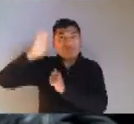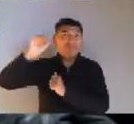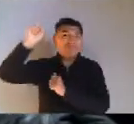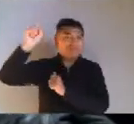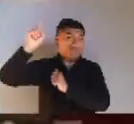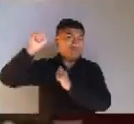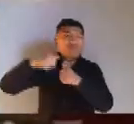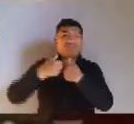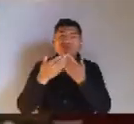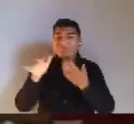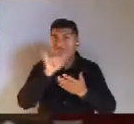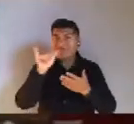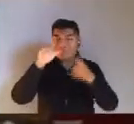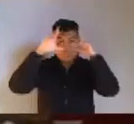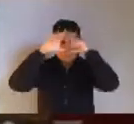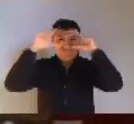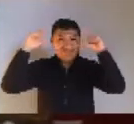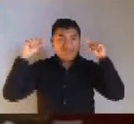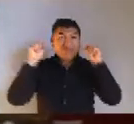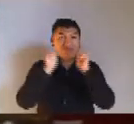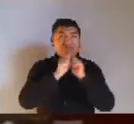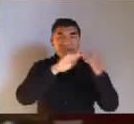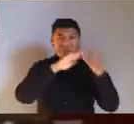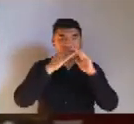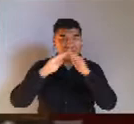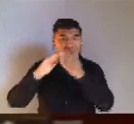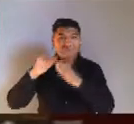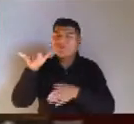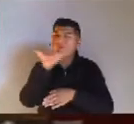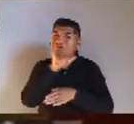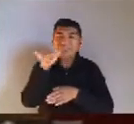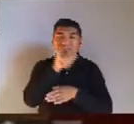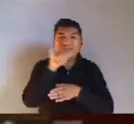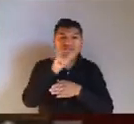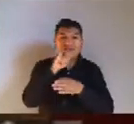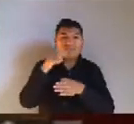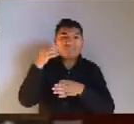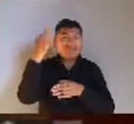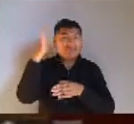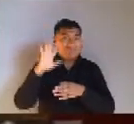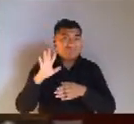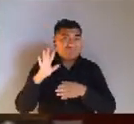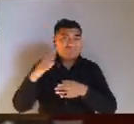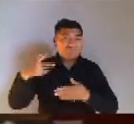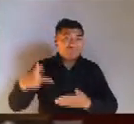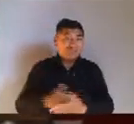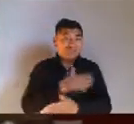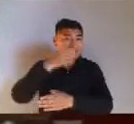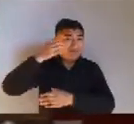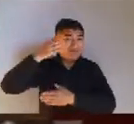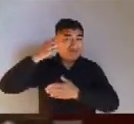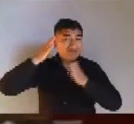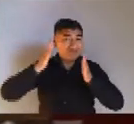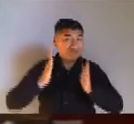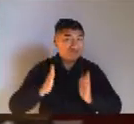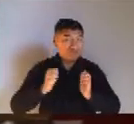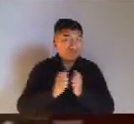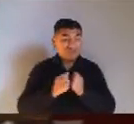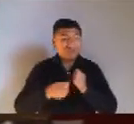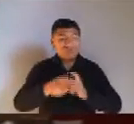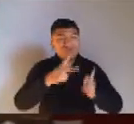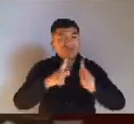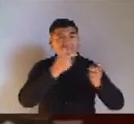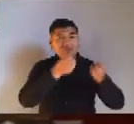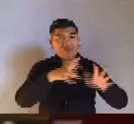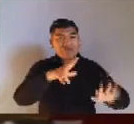Así como lo ha hecho Moisés con el pueblo. Así como lo ha hecho el pastor con la oveja perdida. Así como lo